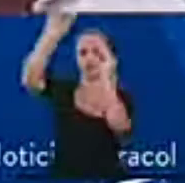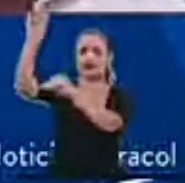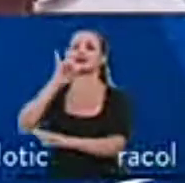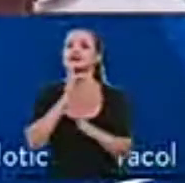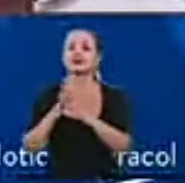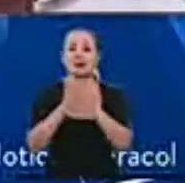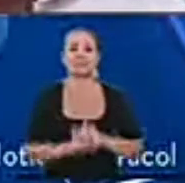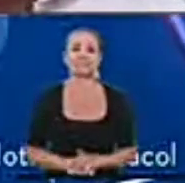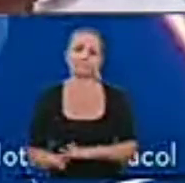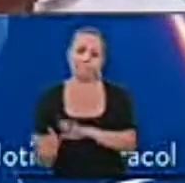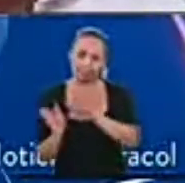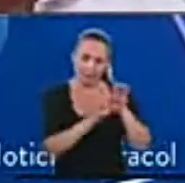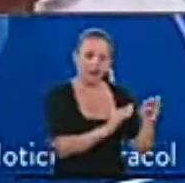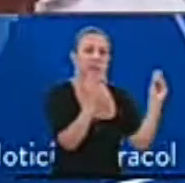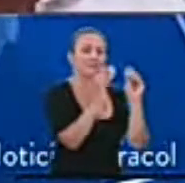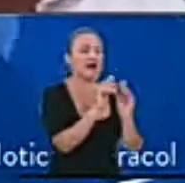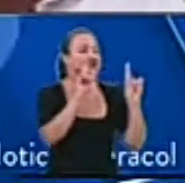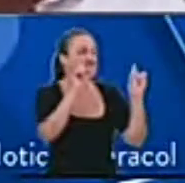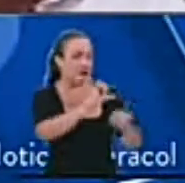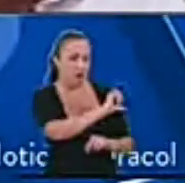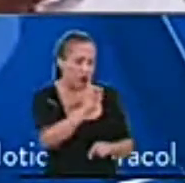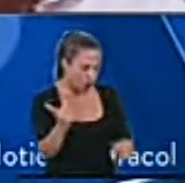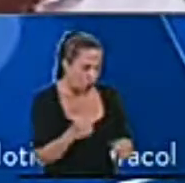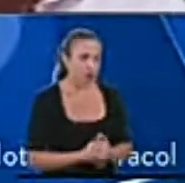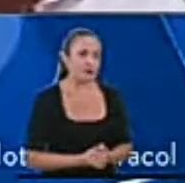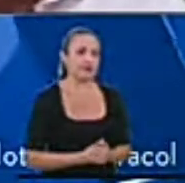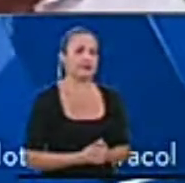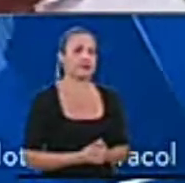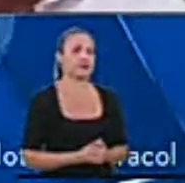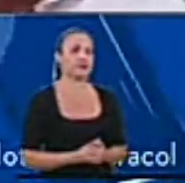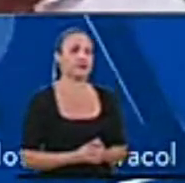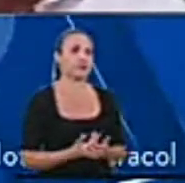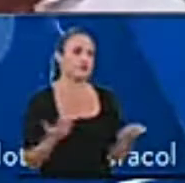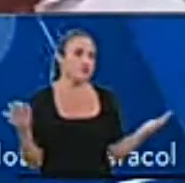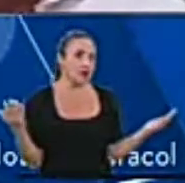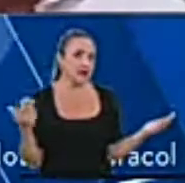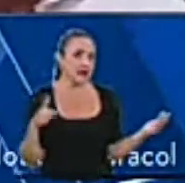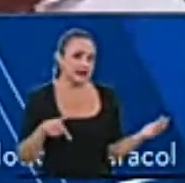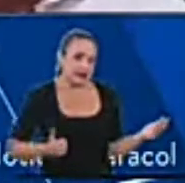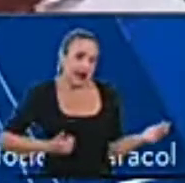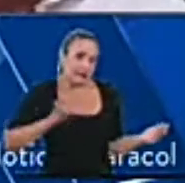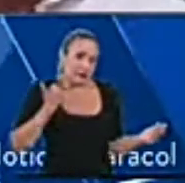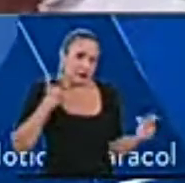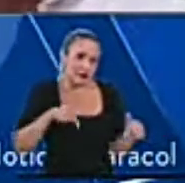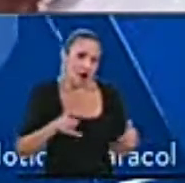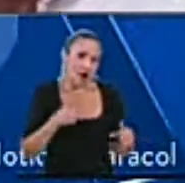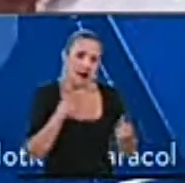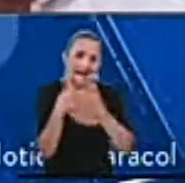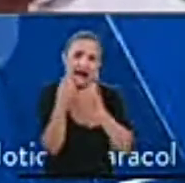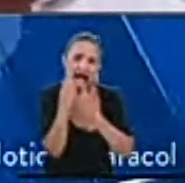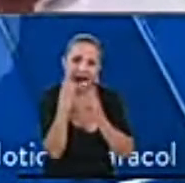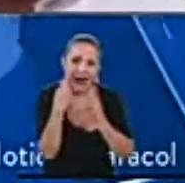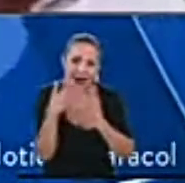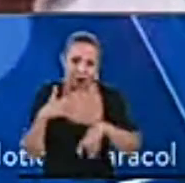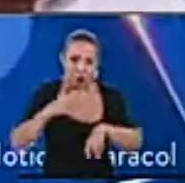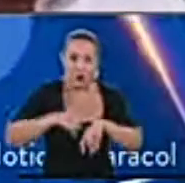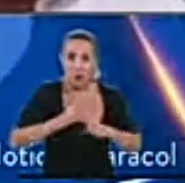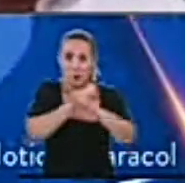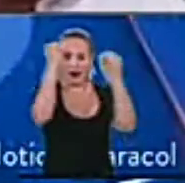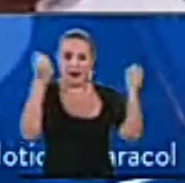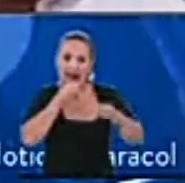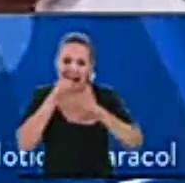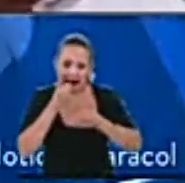ministro. Sí. Es que no se puede desaprovechar este papayazo de tenerlo tanto tiempo en la mañana para preguntarle